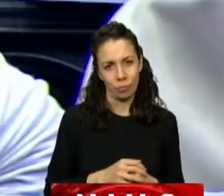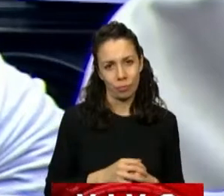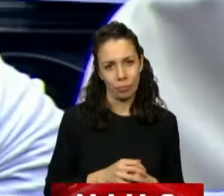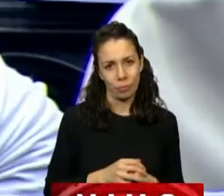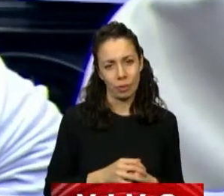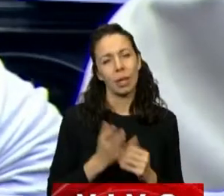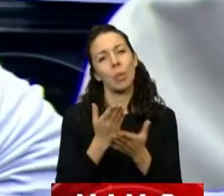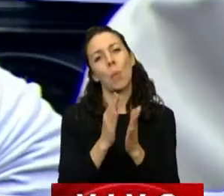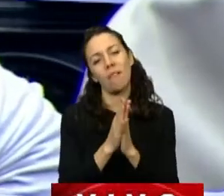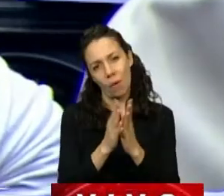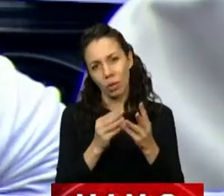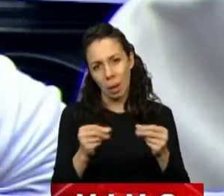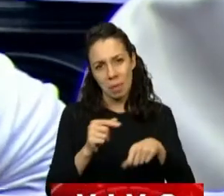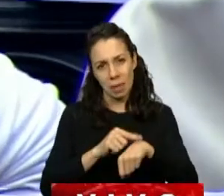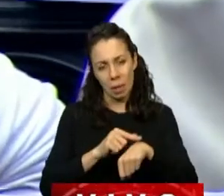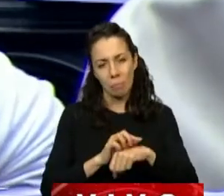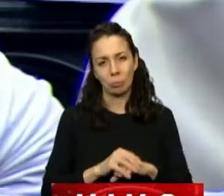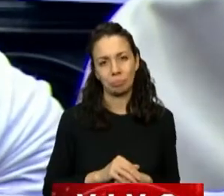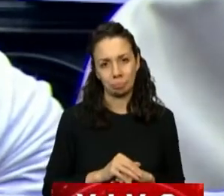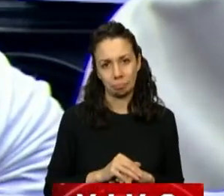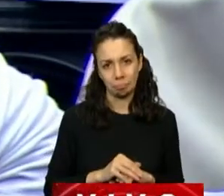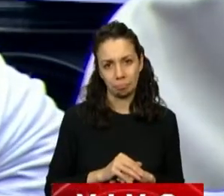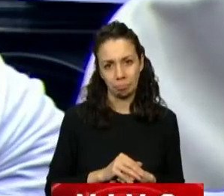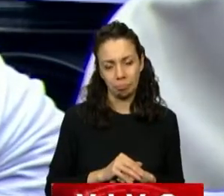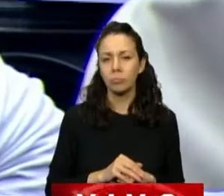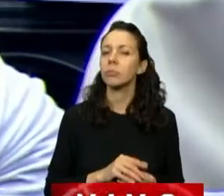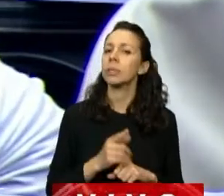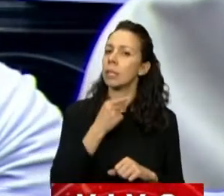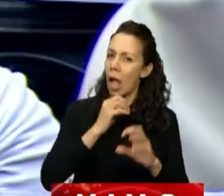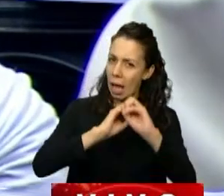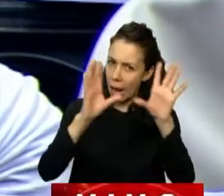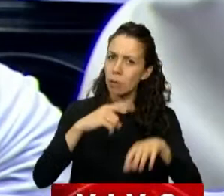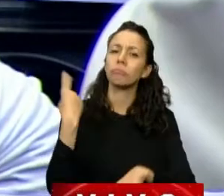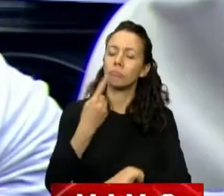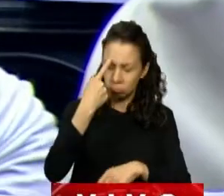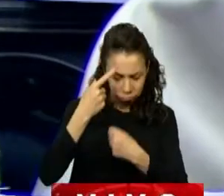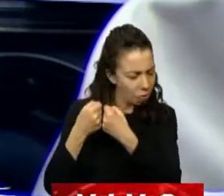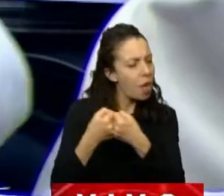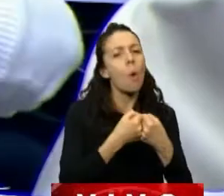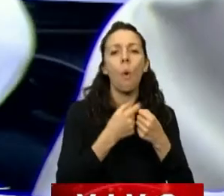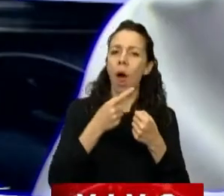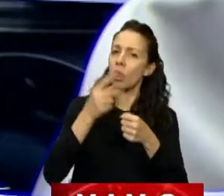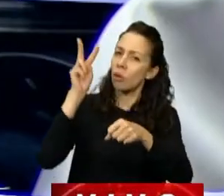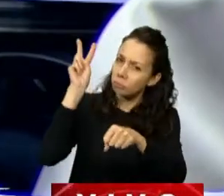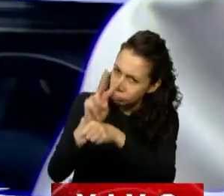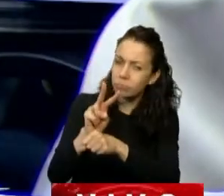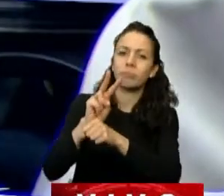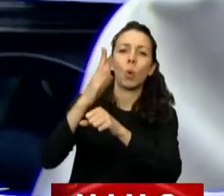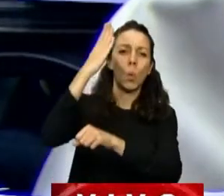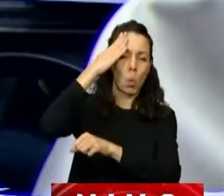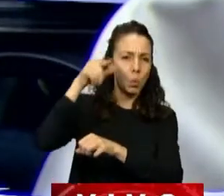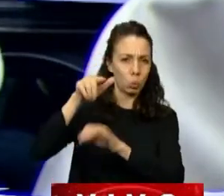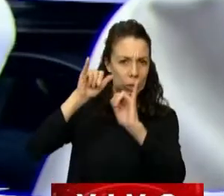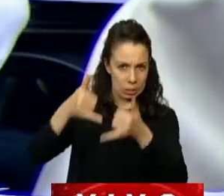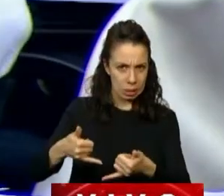vaya terminando. Estamos de acuerdo con proteger la cultura. Estamos de acuerdo con prorrogar